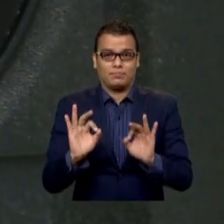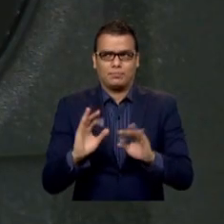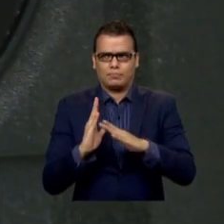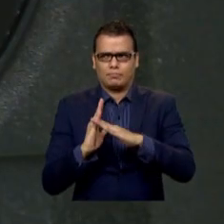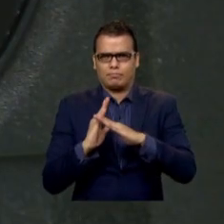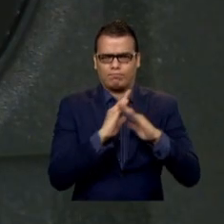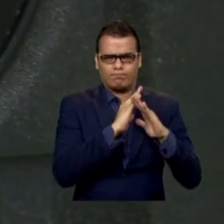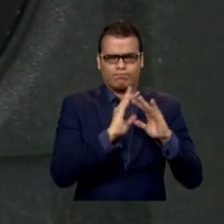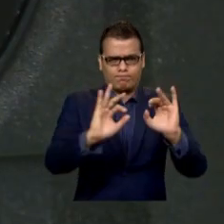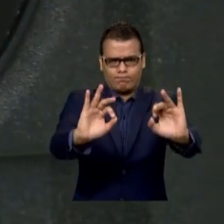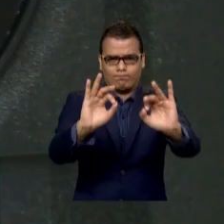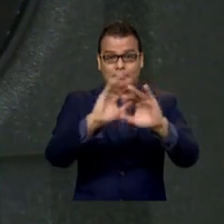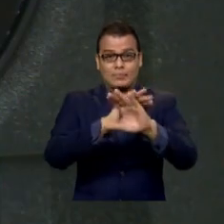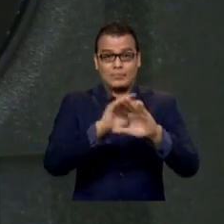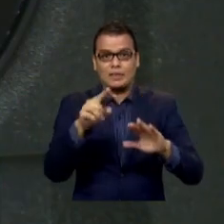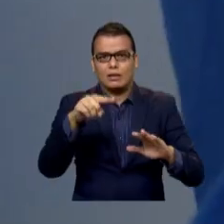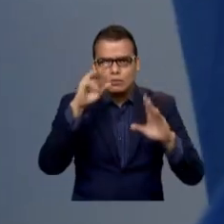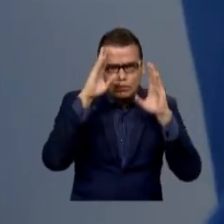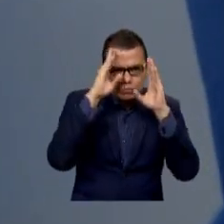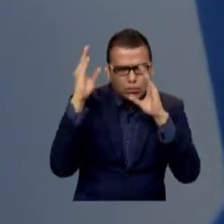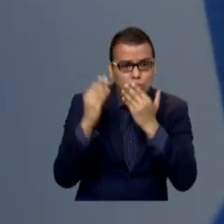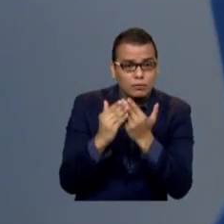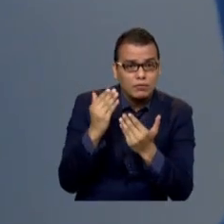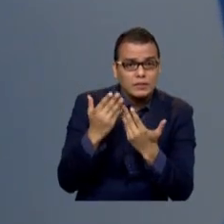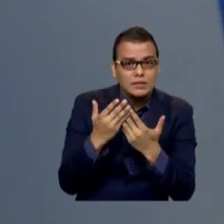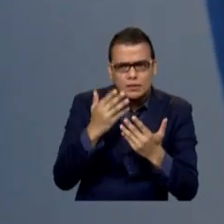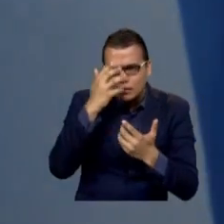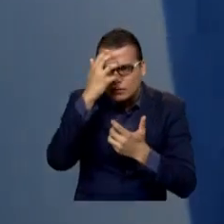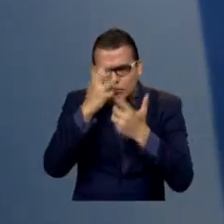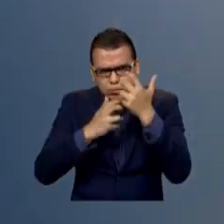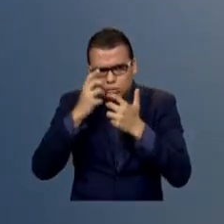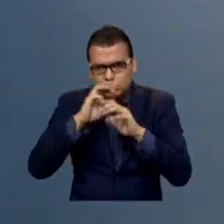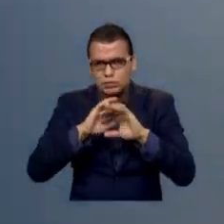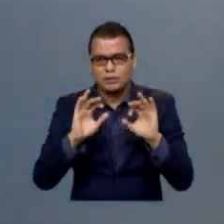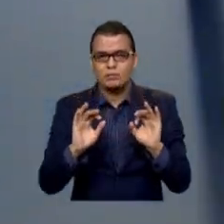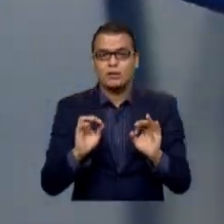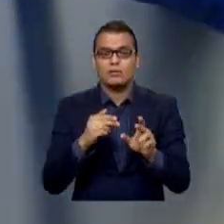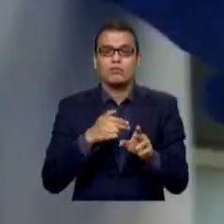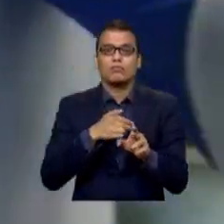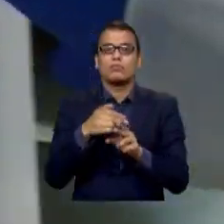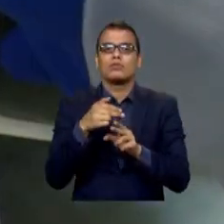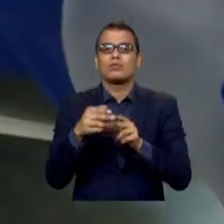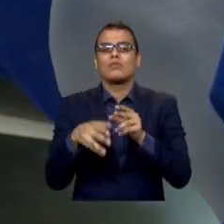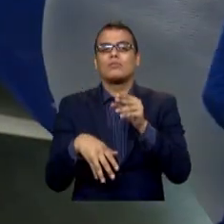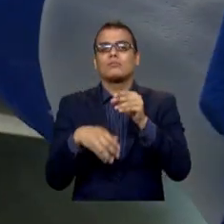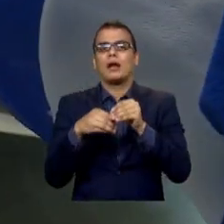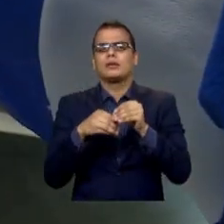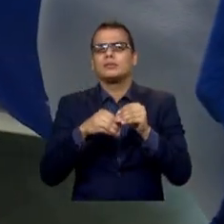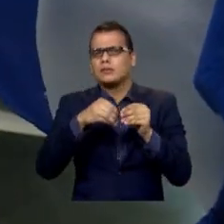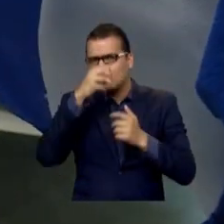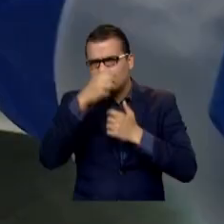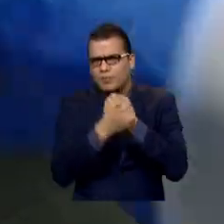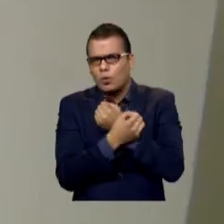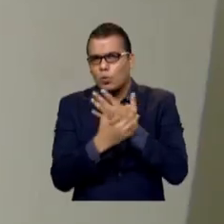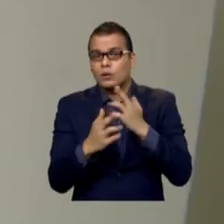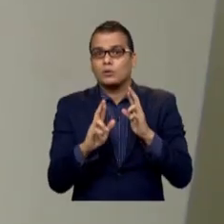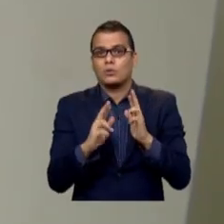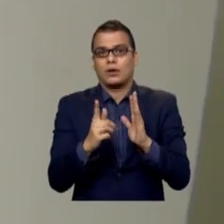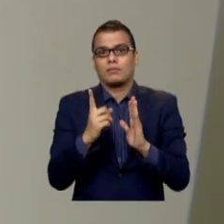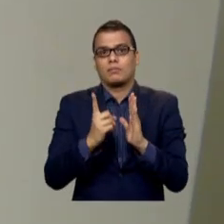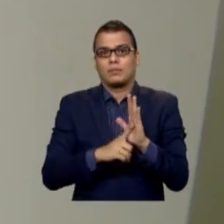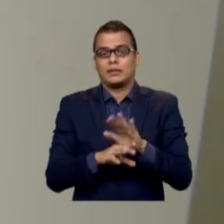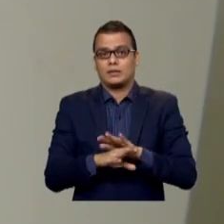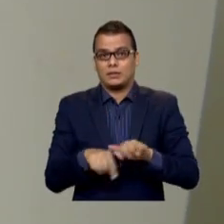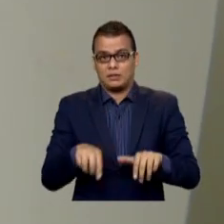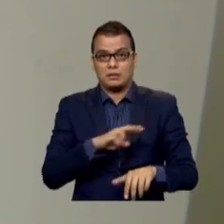nuevas intervenciones y capacidad de respuesta en materia de análisis para COVID-19, se espera poder llegar a las 1000 pruebas diarias en la ciudad. Hoy el Valle